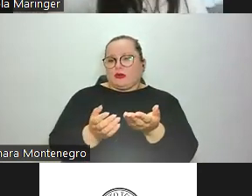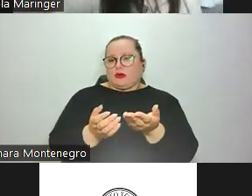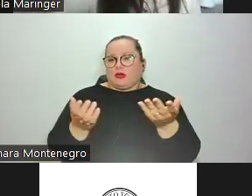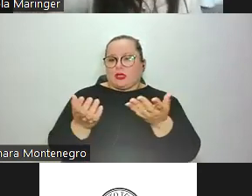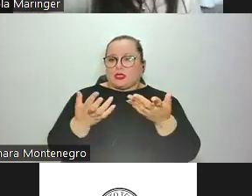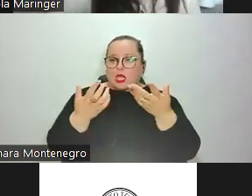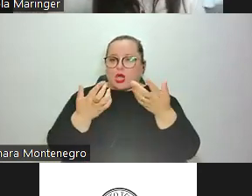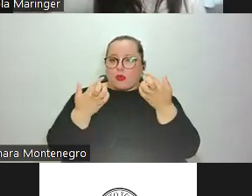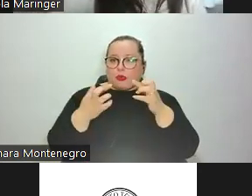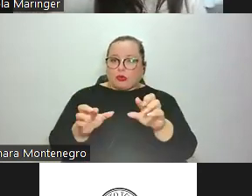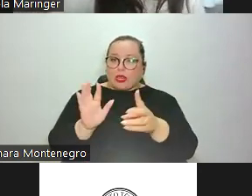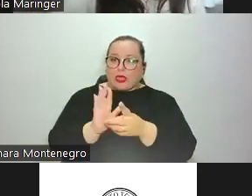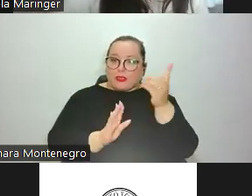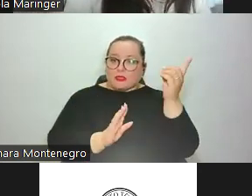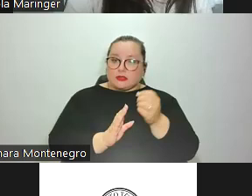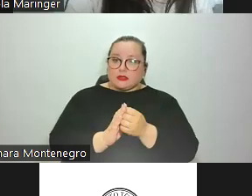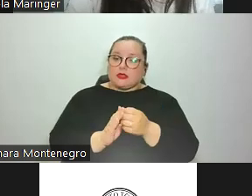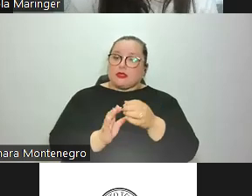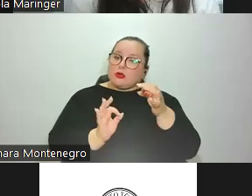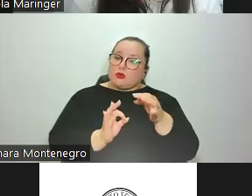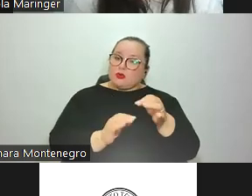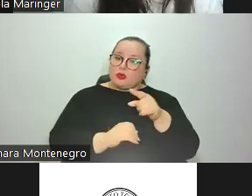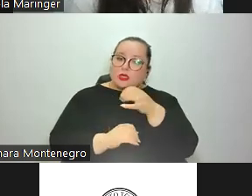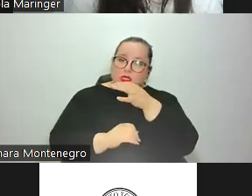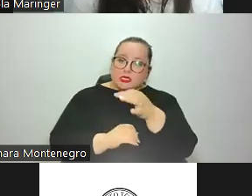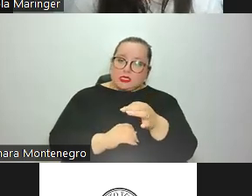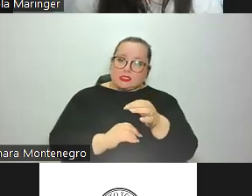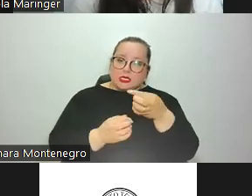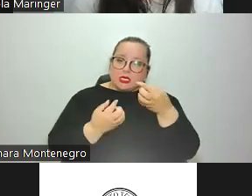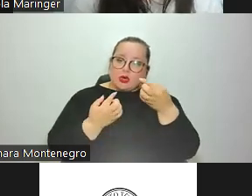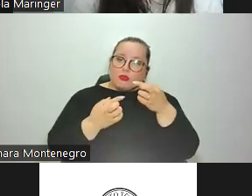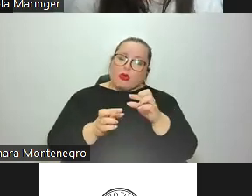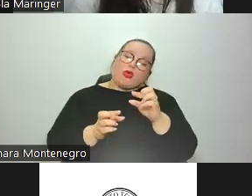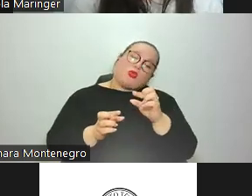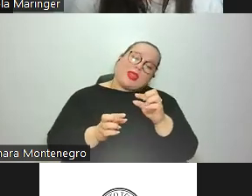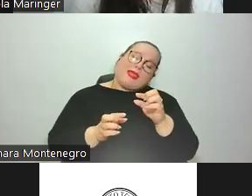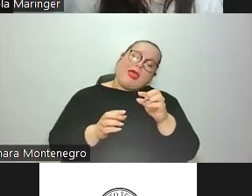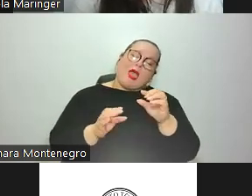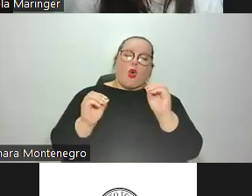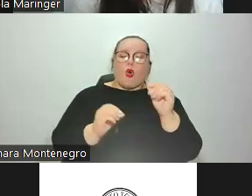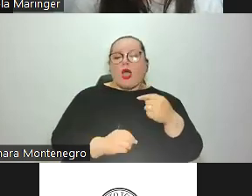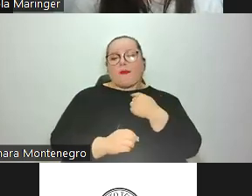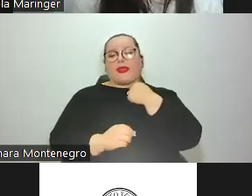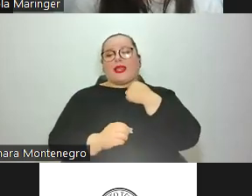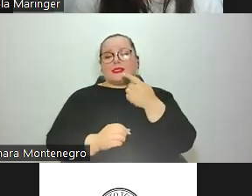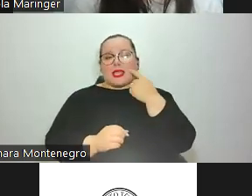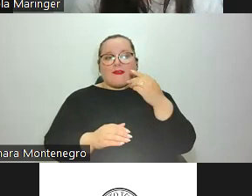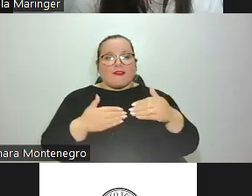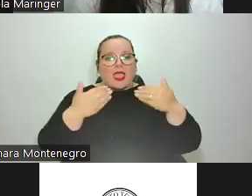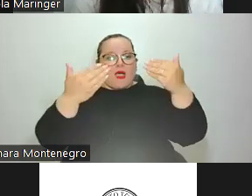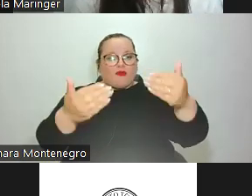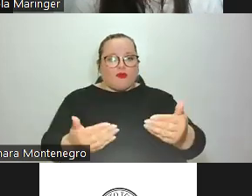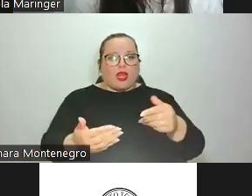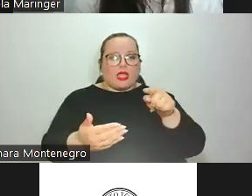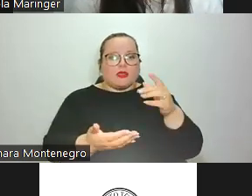de desarrollo? Sí, mira, justamente las oportunidades y también las amenazas tienen que ver mucho con ir hacia afuera y eso